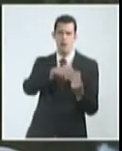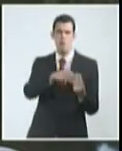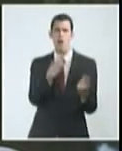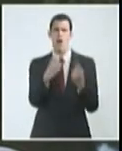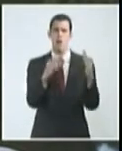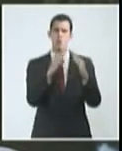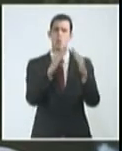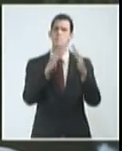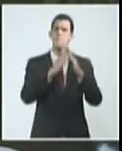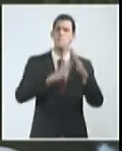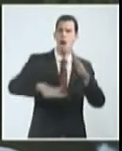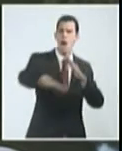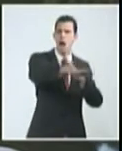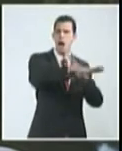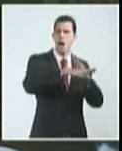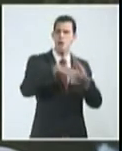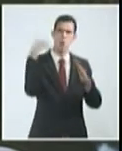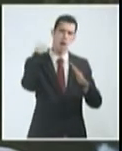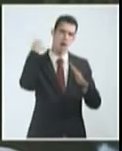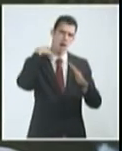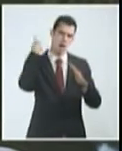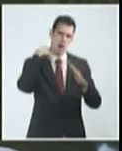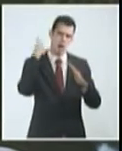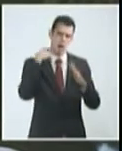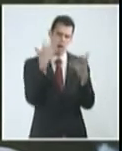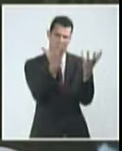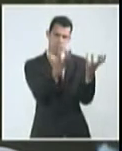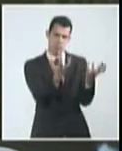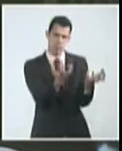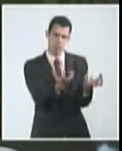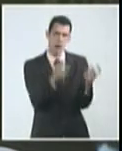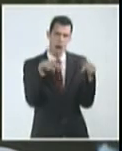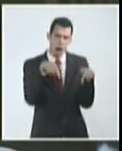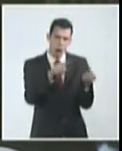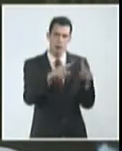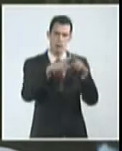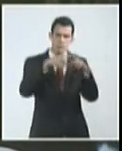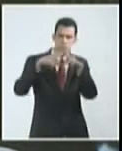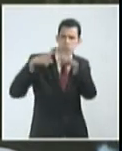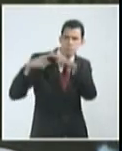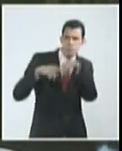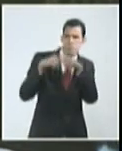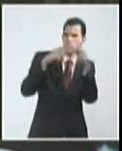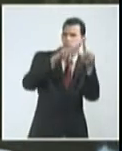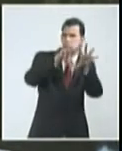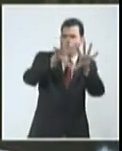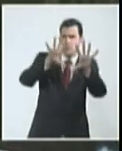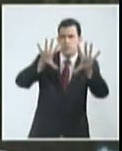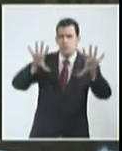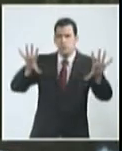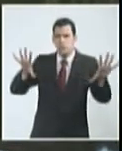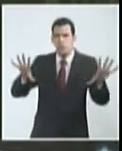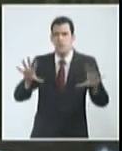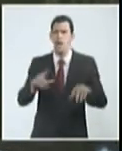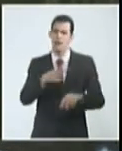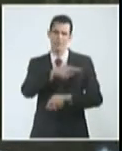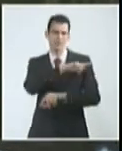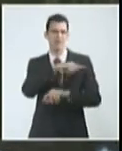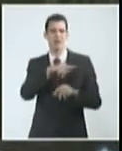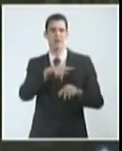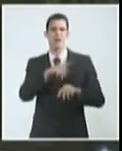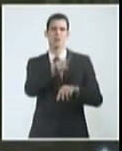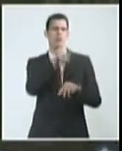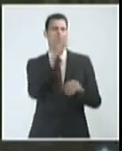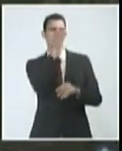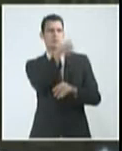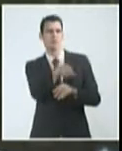idea se ha expandido a otros lugares del país. Hace solo horas usted estuvo por las provincias de Guantánamo y de Granma, y también ahí